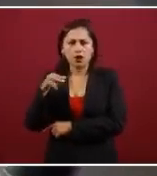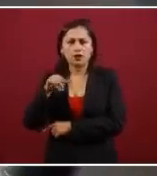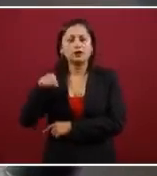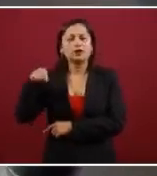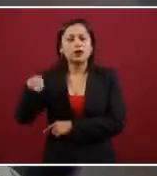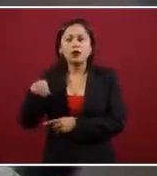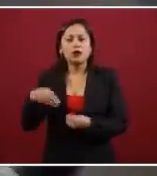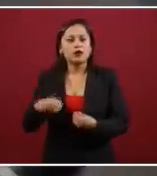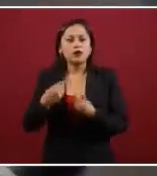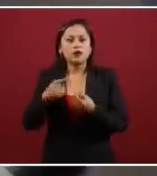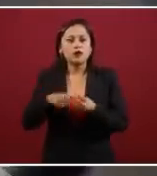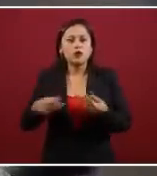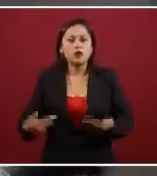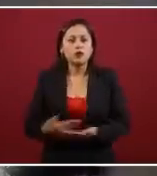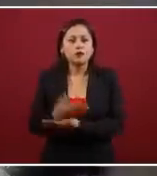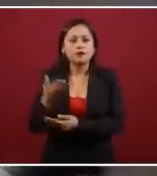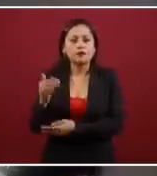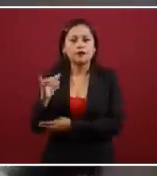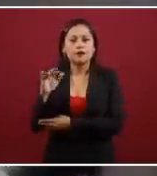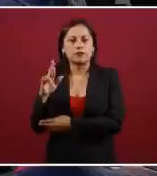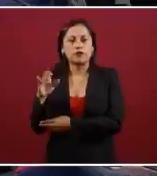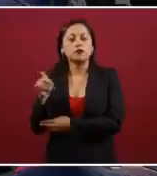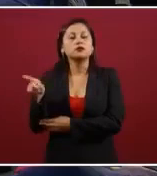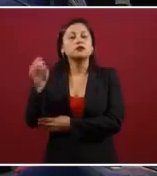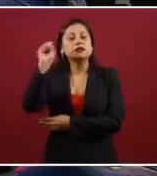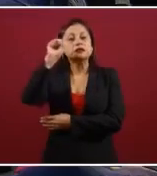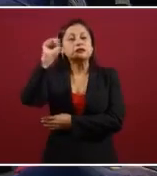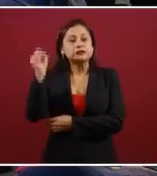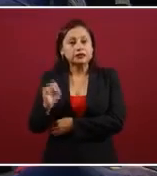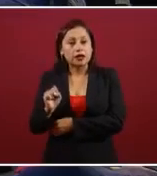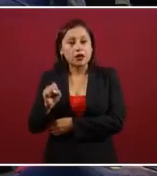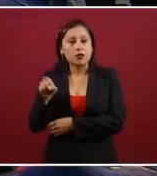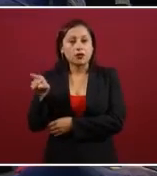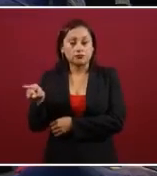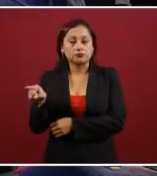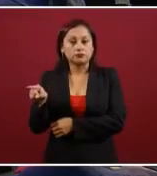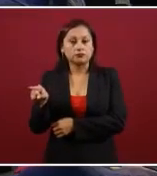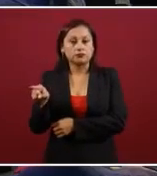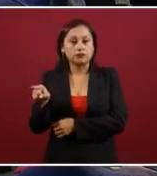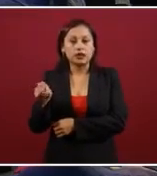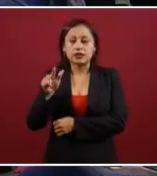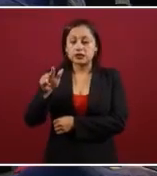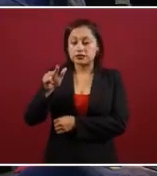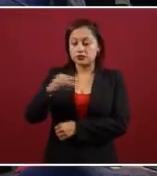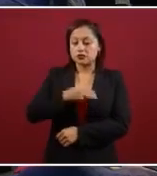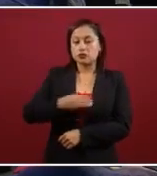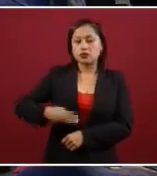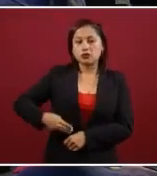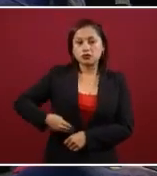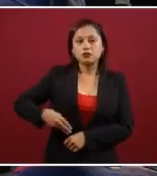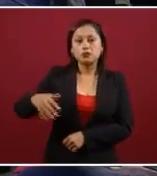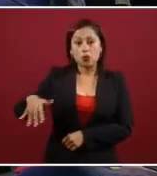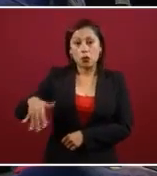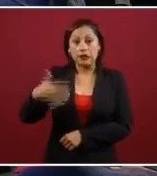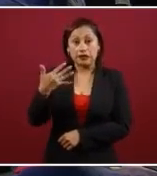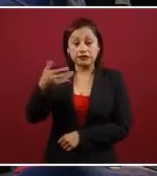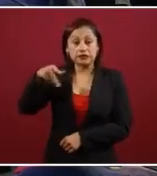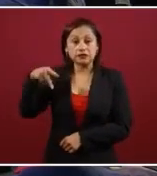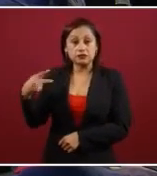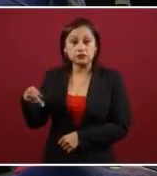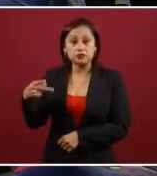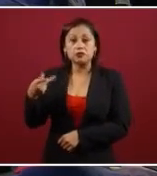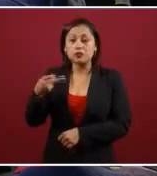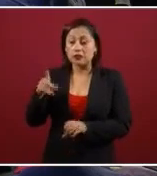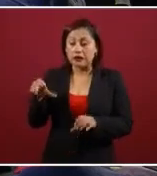Badiraguato. Sinaloa tiene 18 municipios, 15 son de usted. Pero hay dos muy pobres y